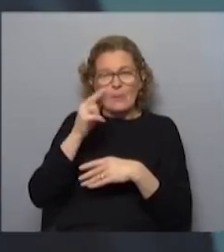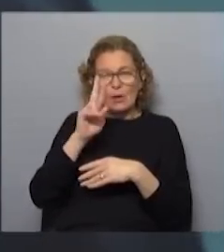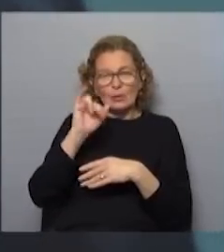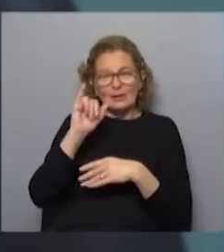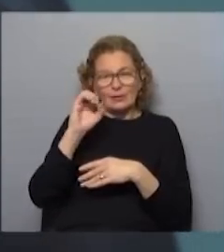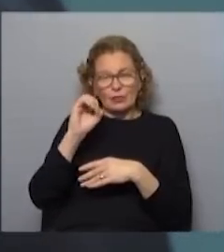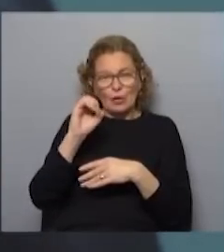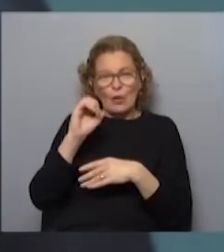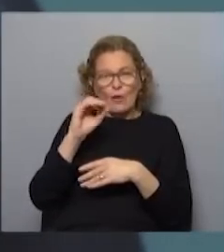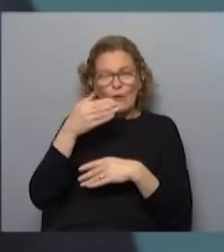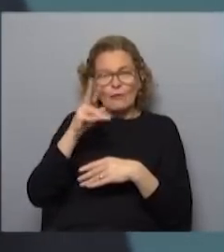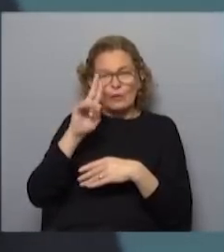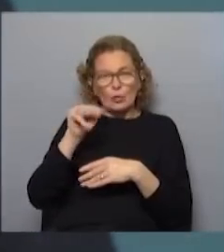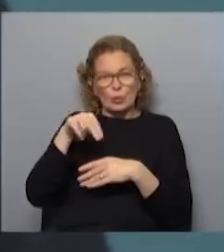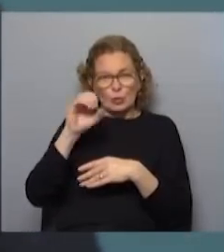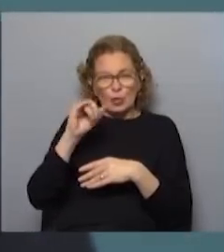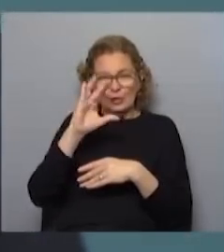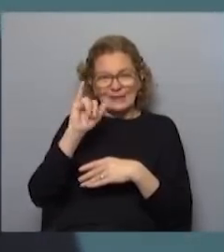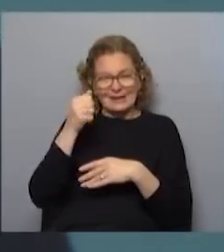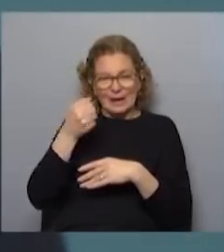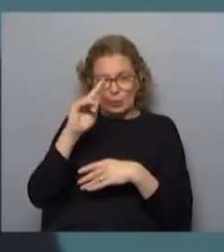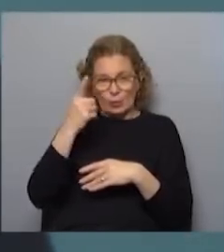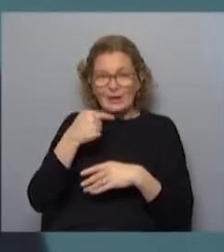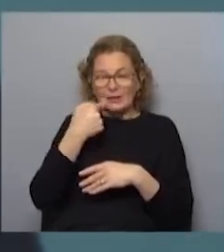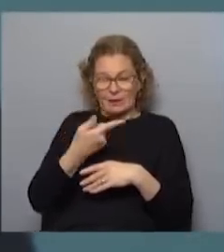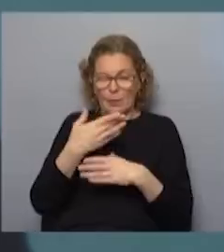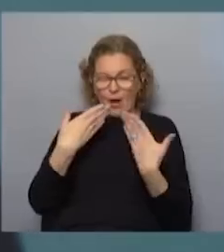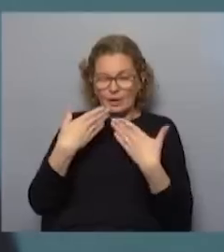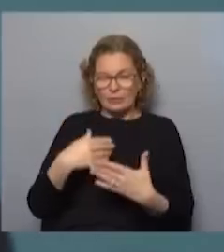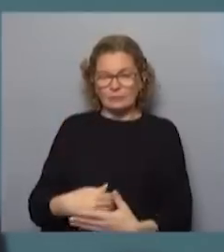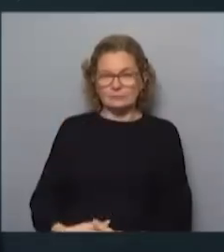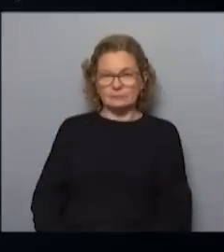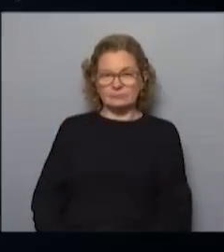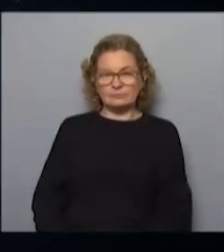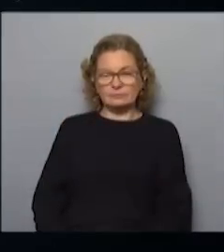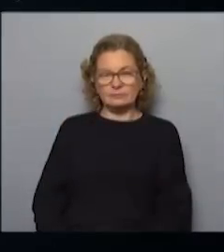Bruno en hispan tv a propósito de la Cia en Uruguay la seguimos con Roberto García